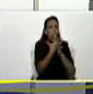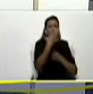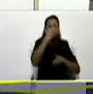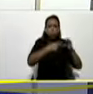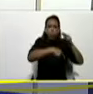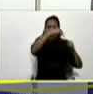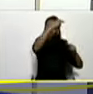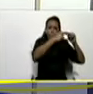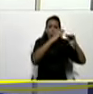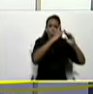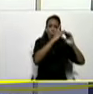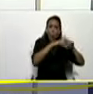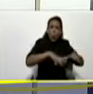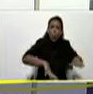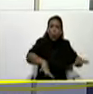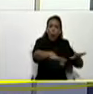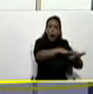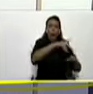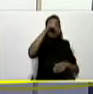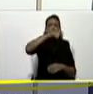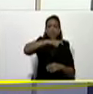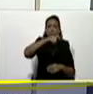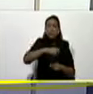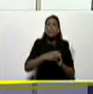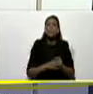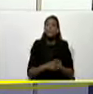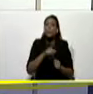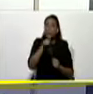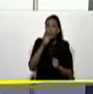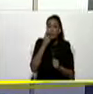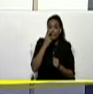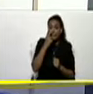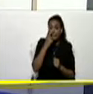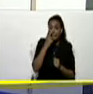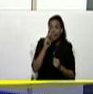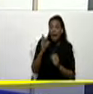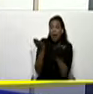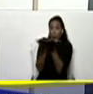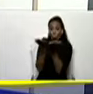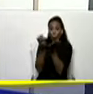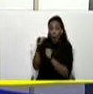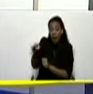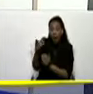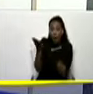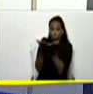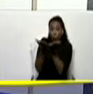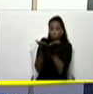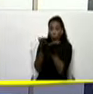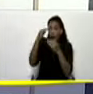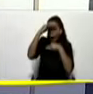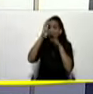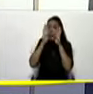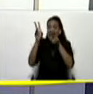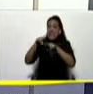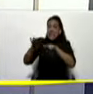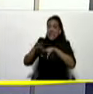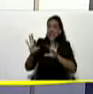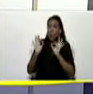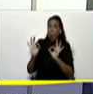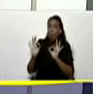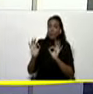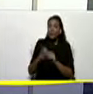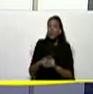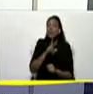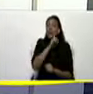reconstruir, arreglar, ¿verdad? También la unidad educativa para niños especiales, José